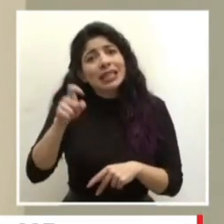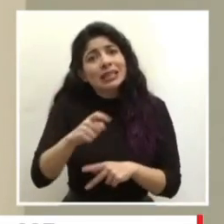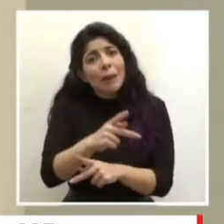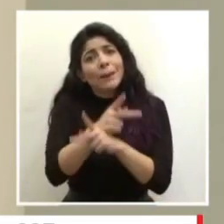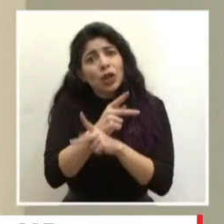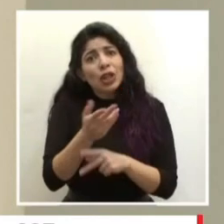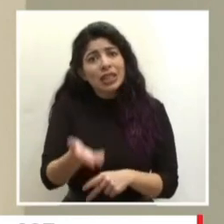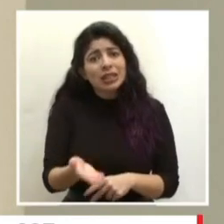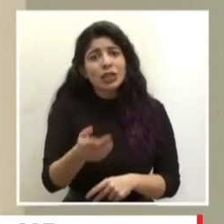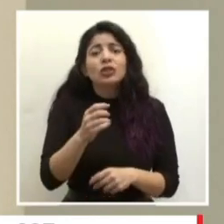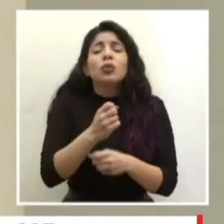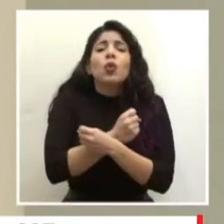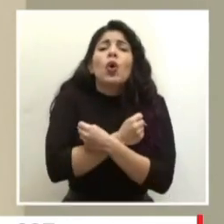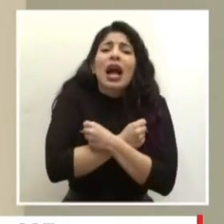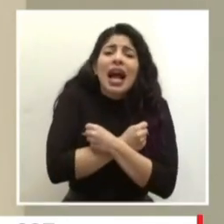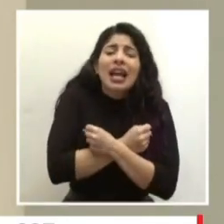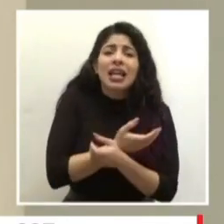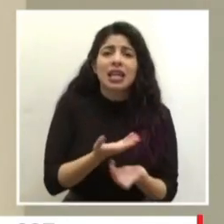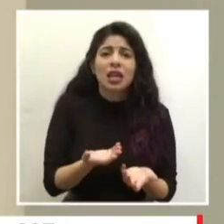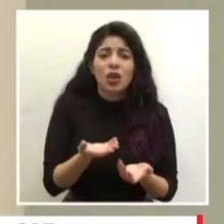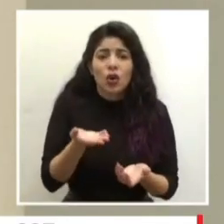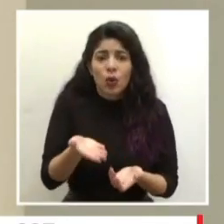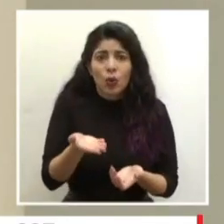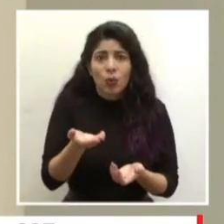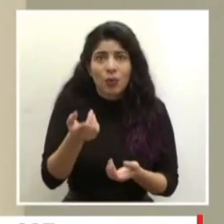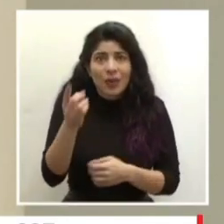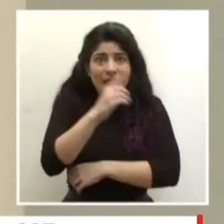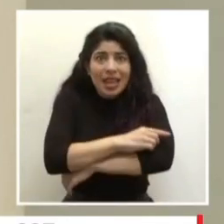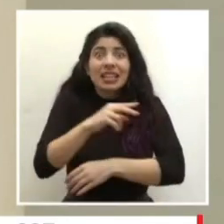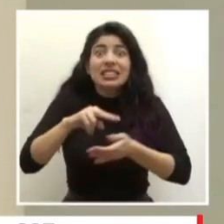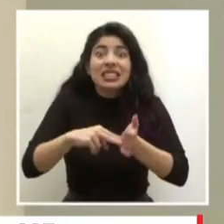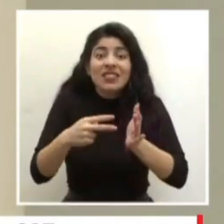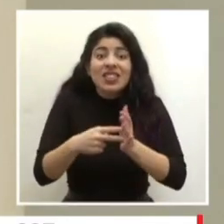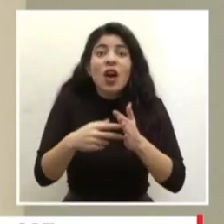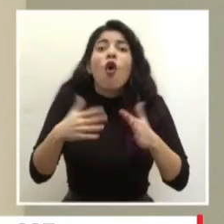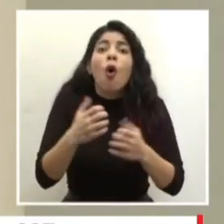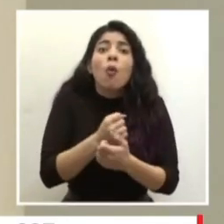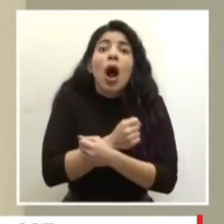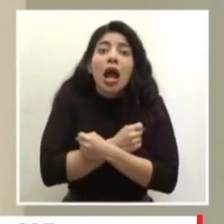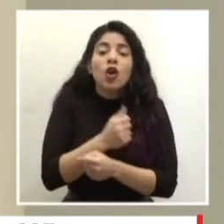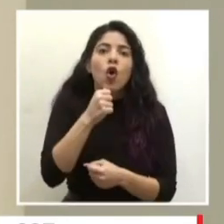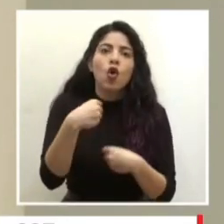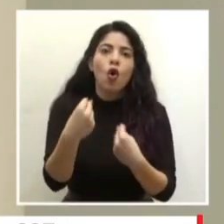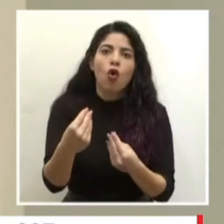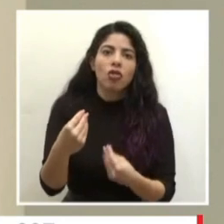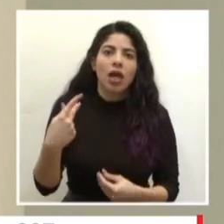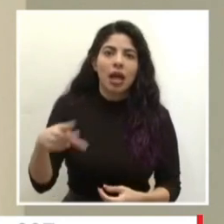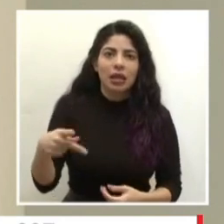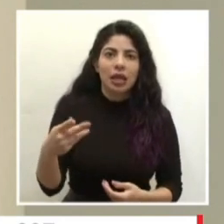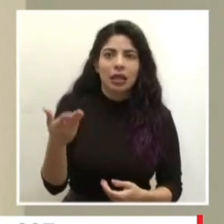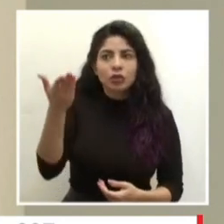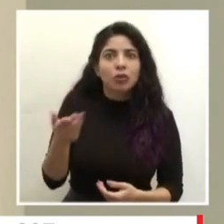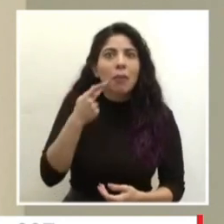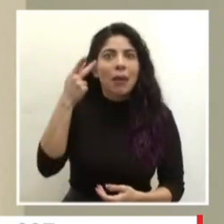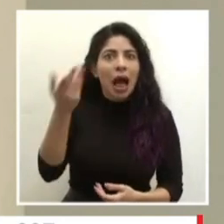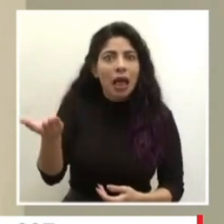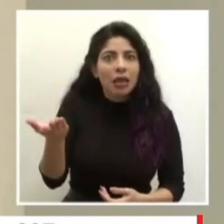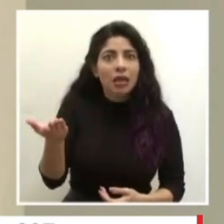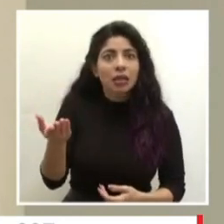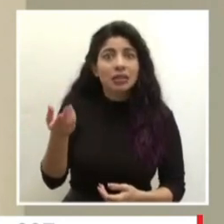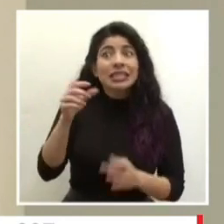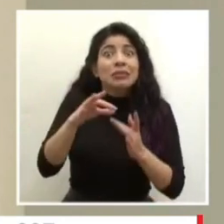Es un cariño, en este caso, significa justamente no exponer a los padres, especialmente